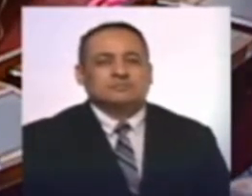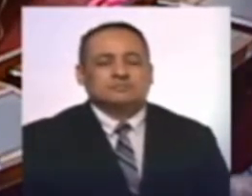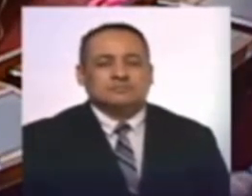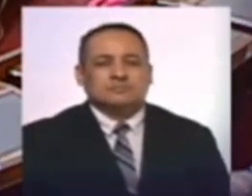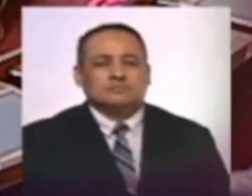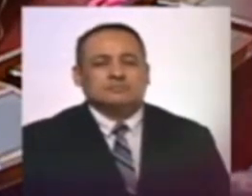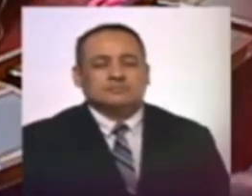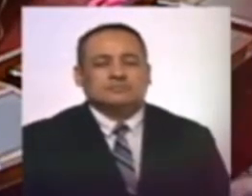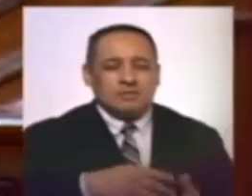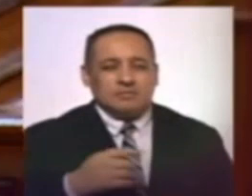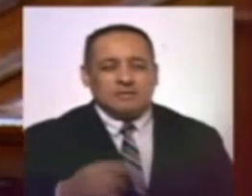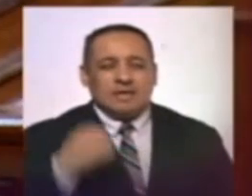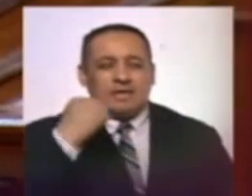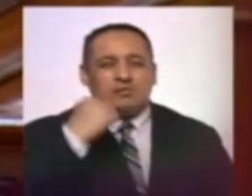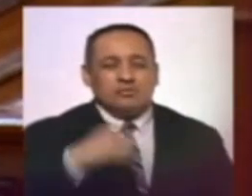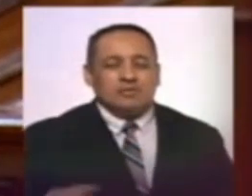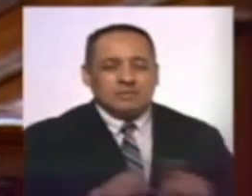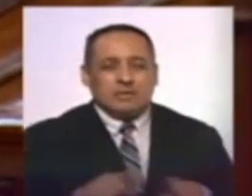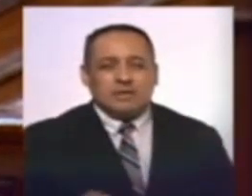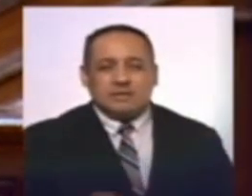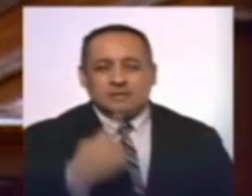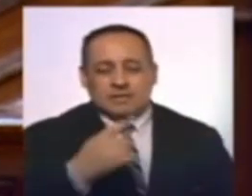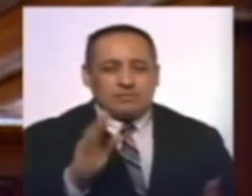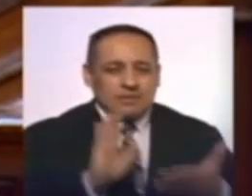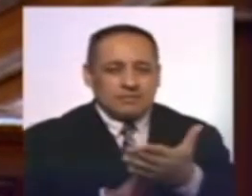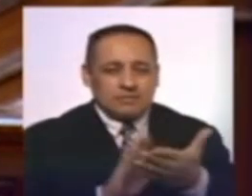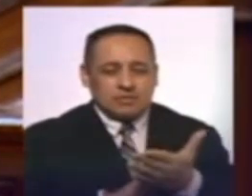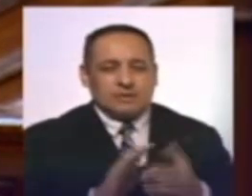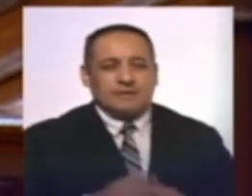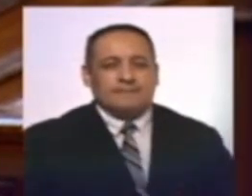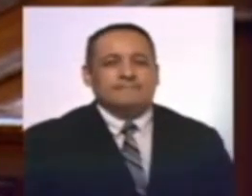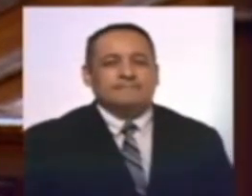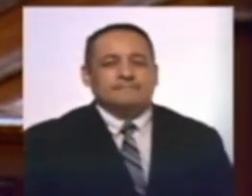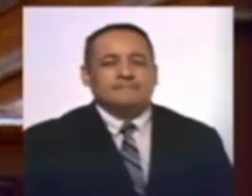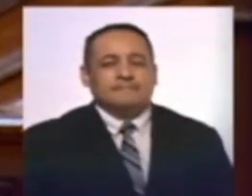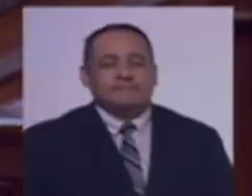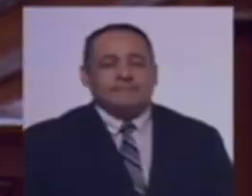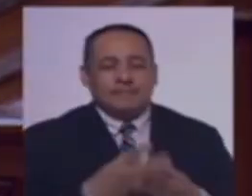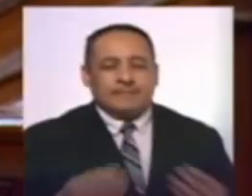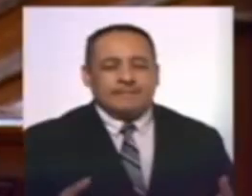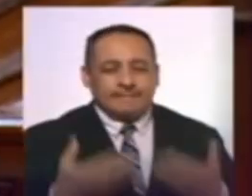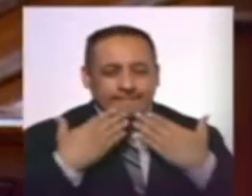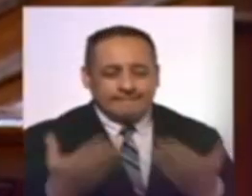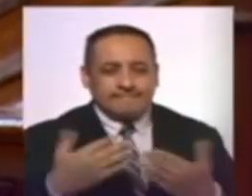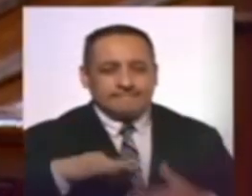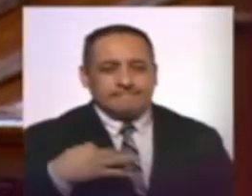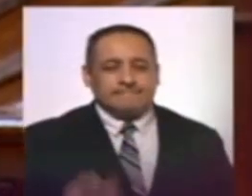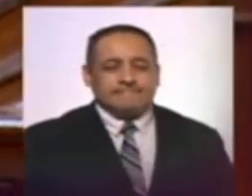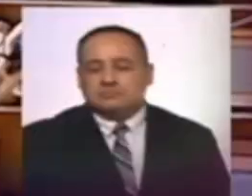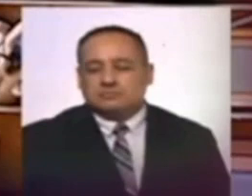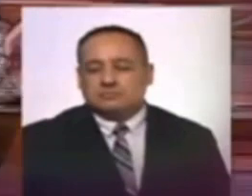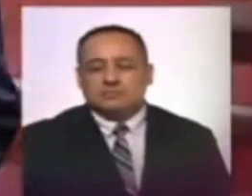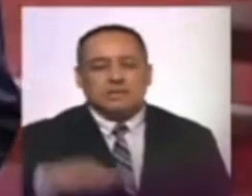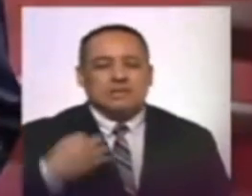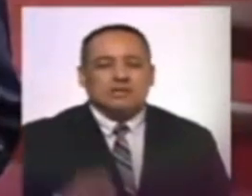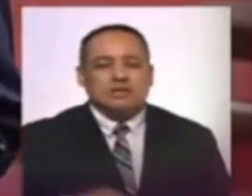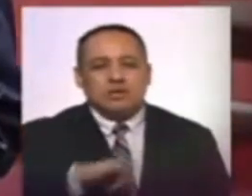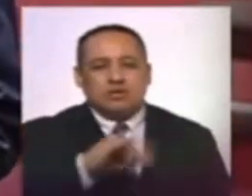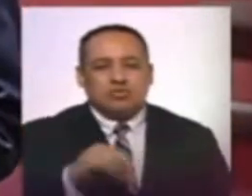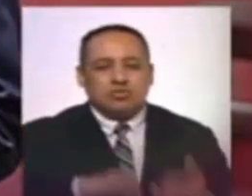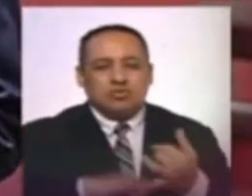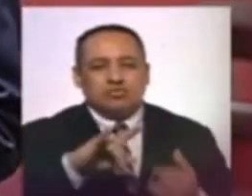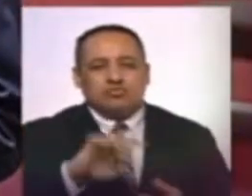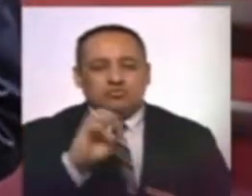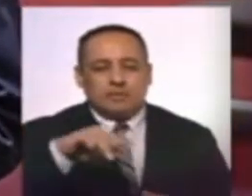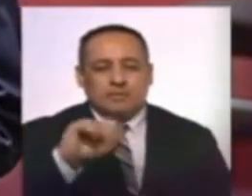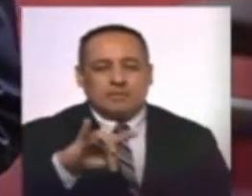derechos. Ahí estará una defensoría. Muchísimas gracias, señor presidente. La defensoría debe